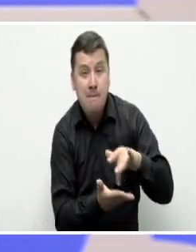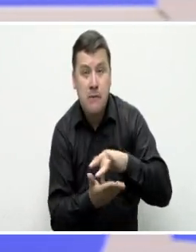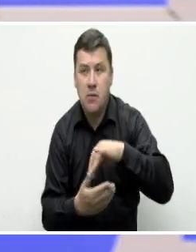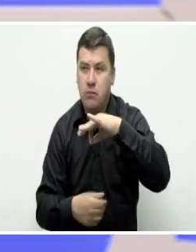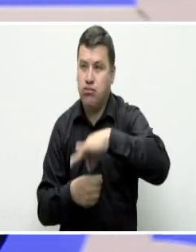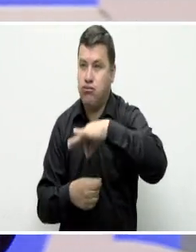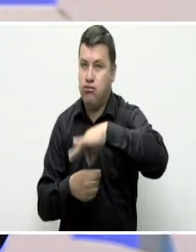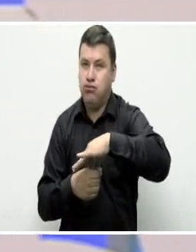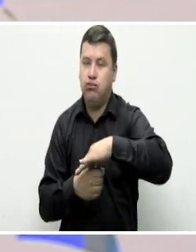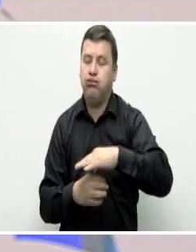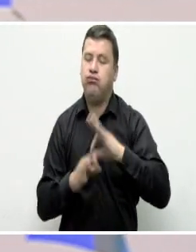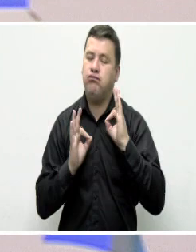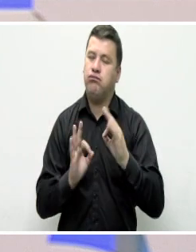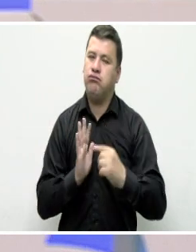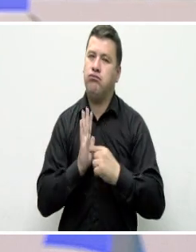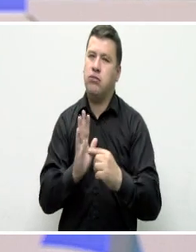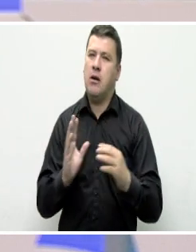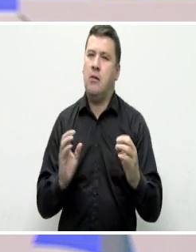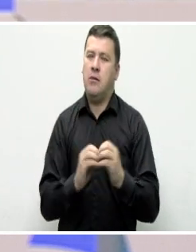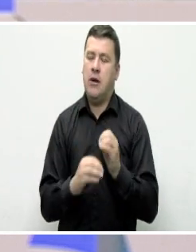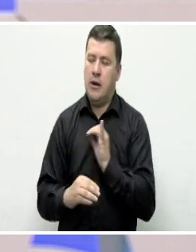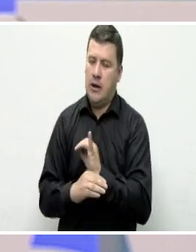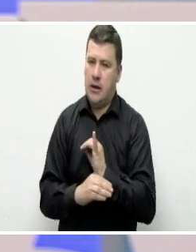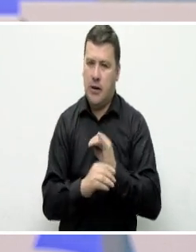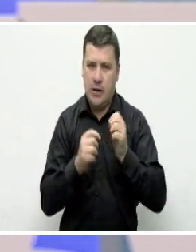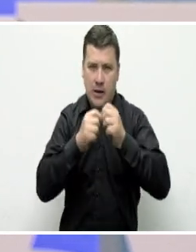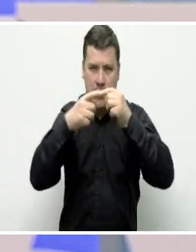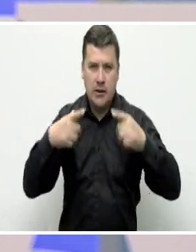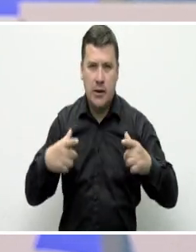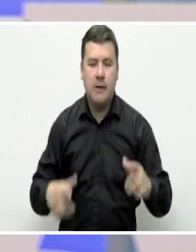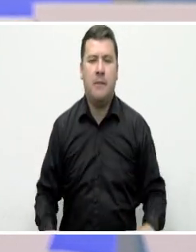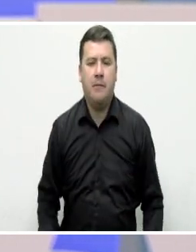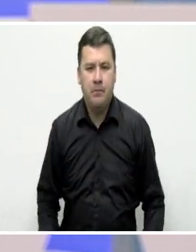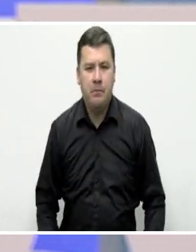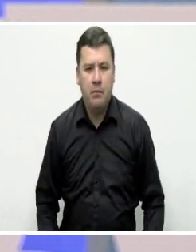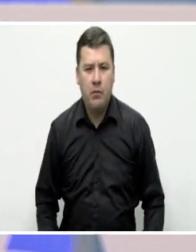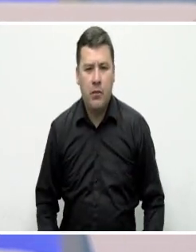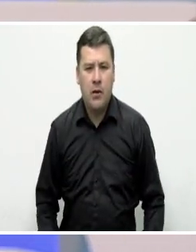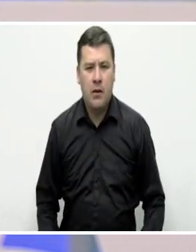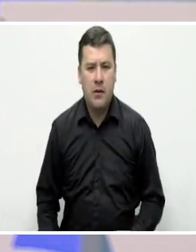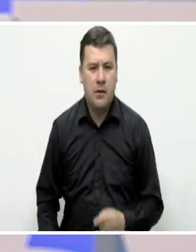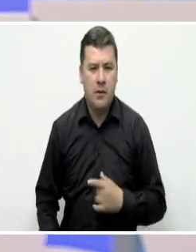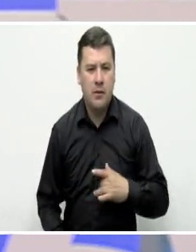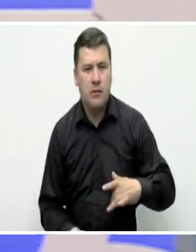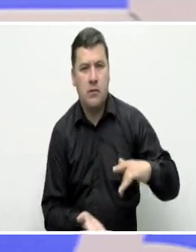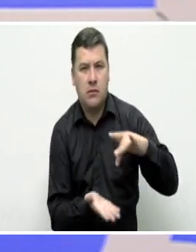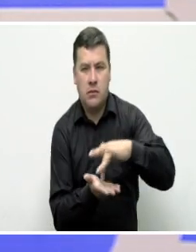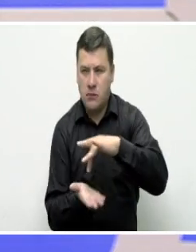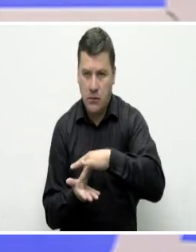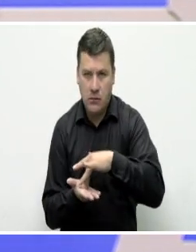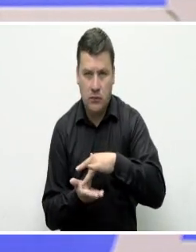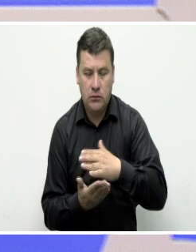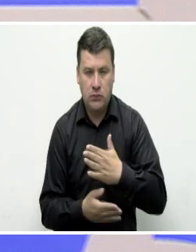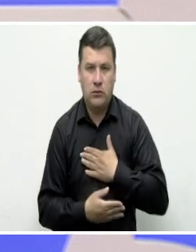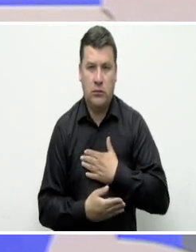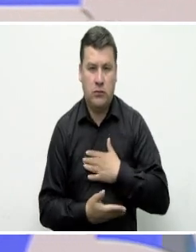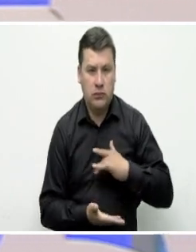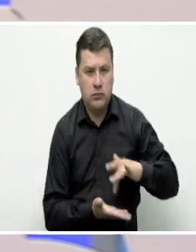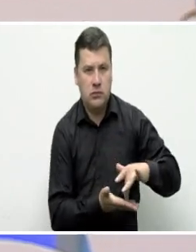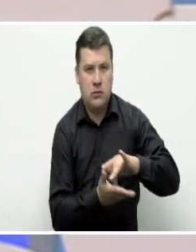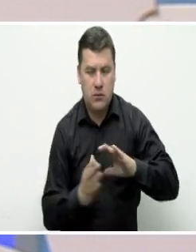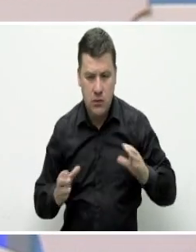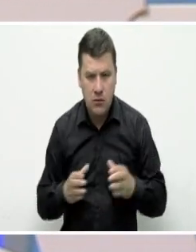urnas, legitimaremos más las instituciones del Estado. Y para dar participación a nuestros